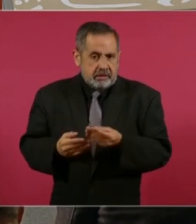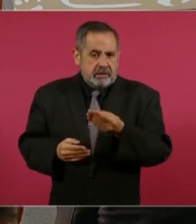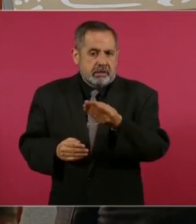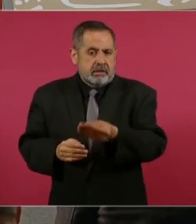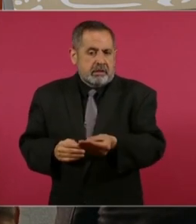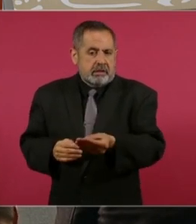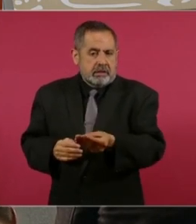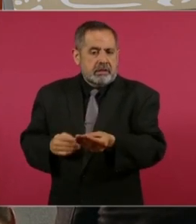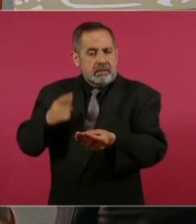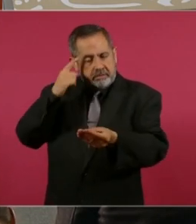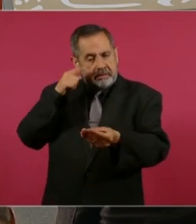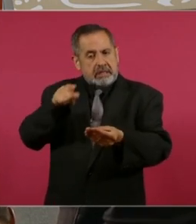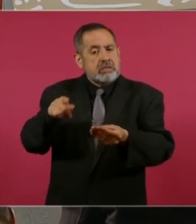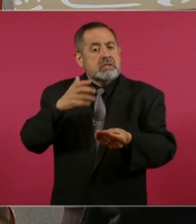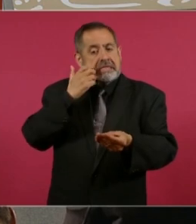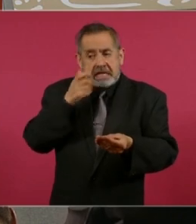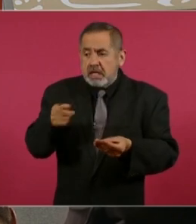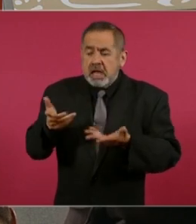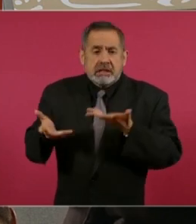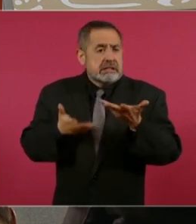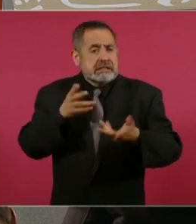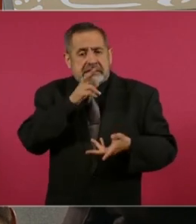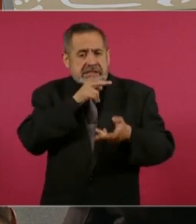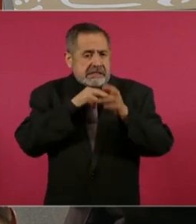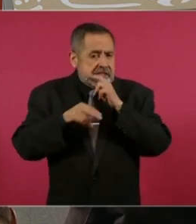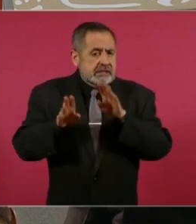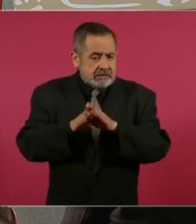sentido, porque ya piden, están desesperados,